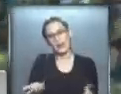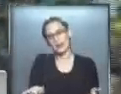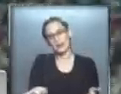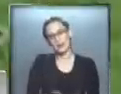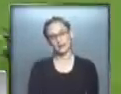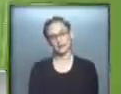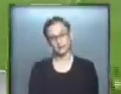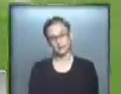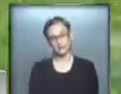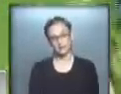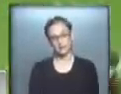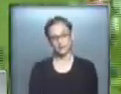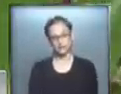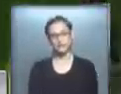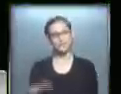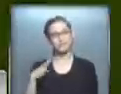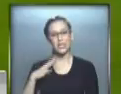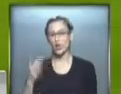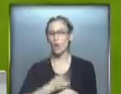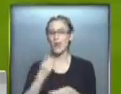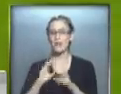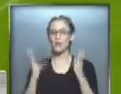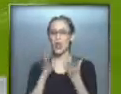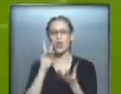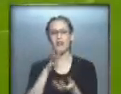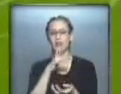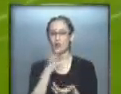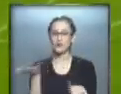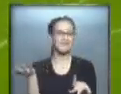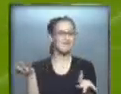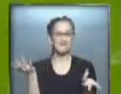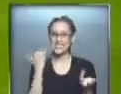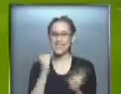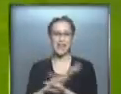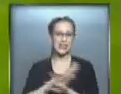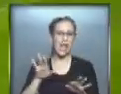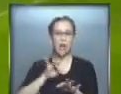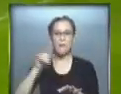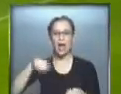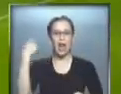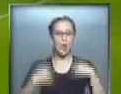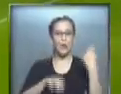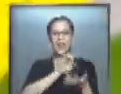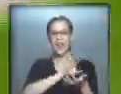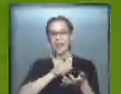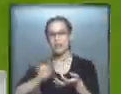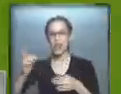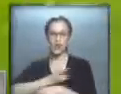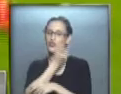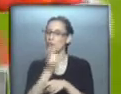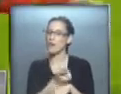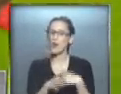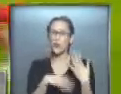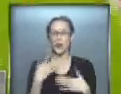mundial no le alcanza este empate tampoco a paraguay que se estaba eliminado del mundial ya no tenía posibilidades de llegar